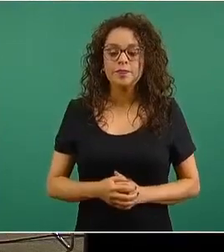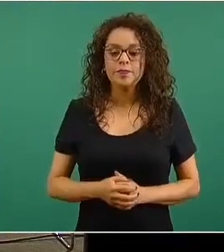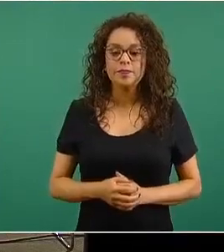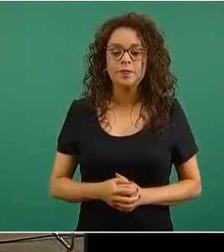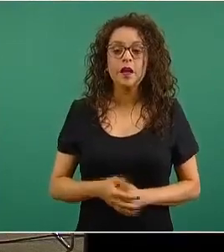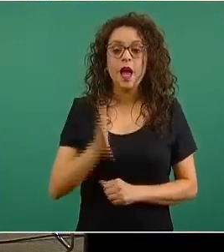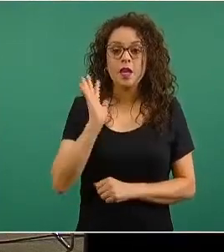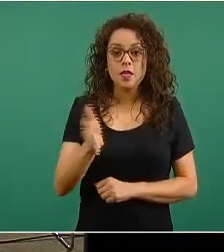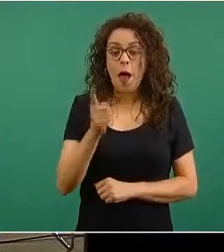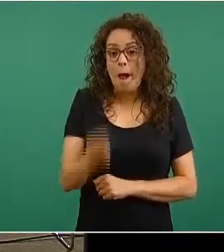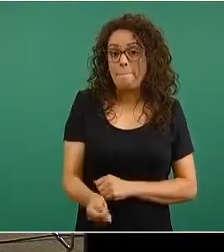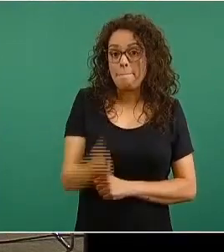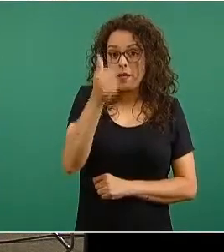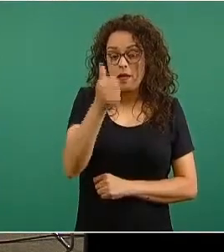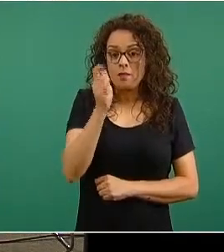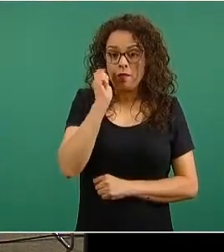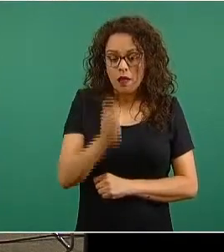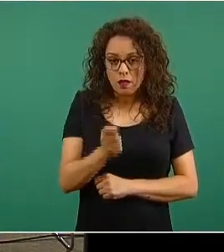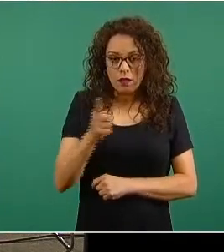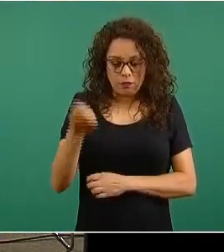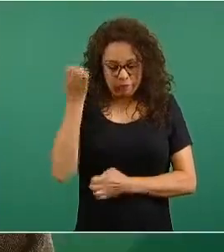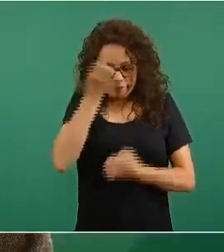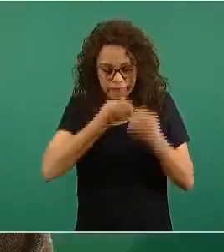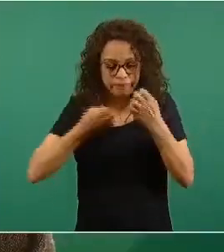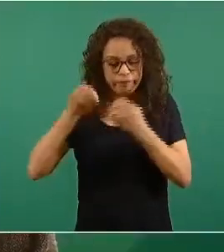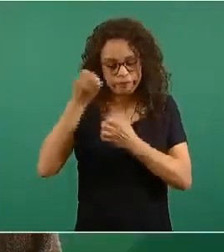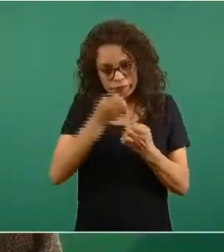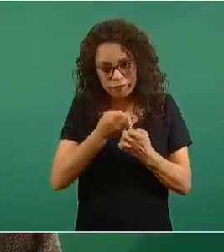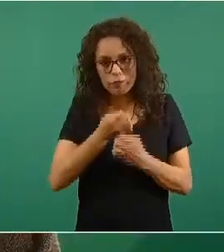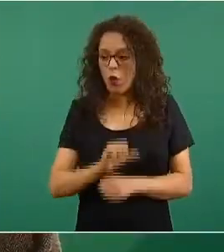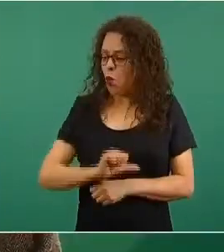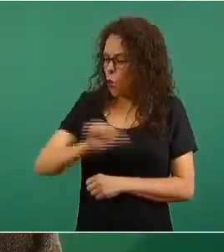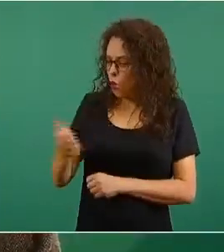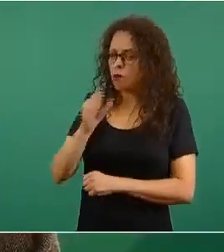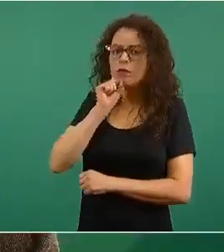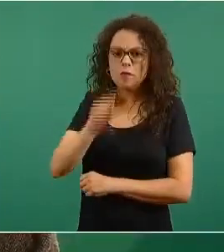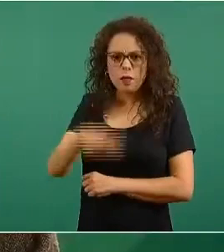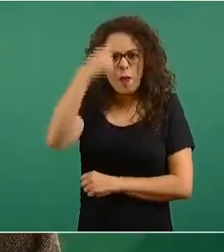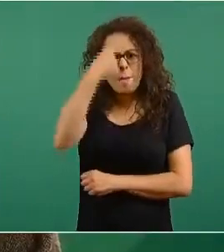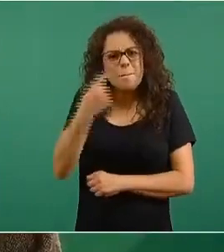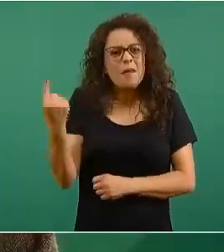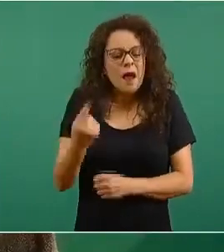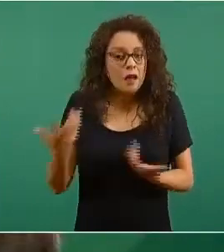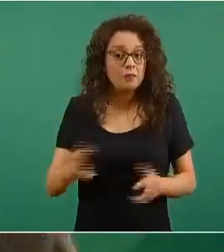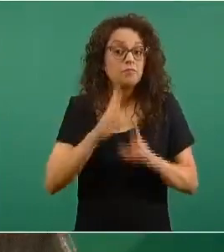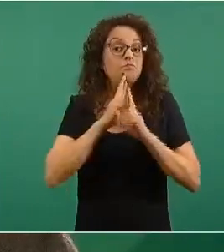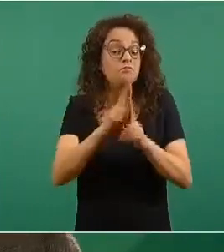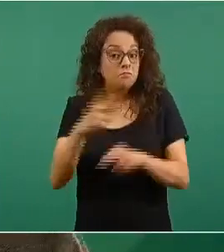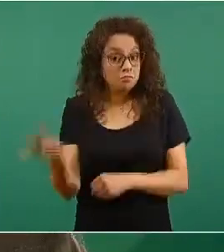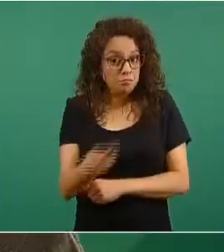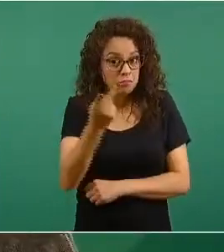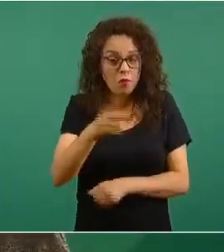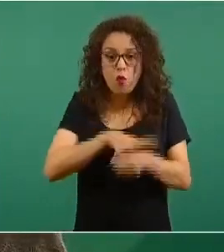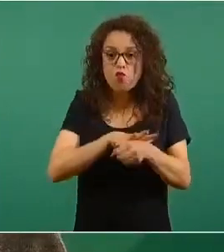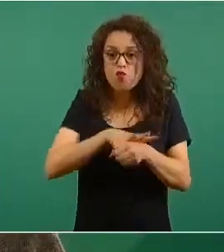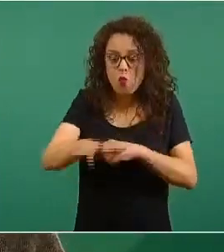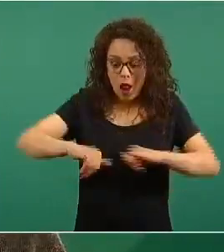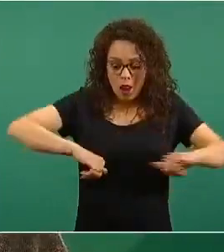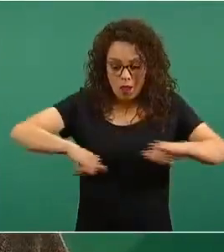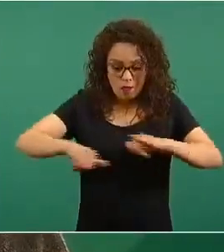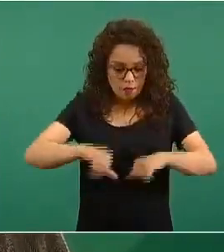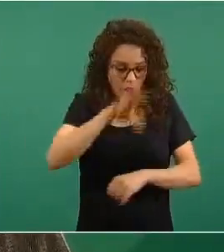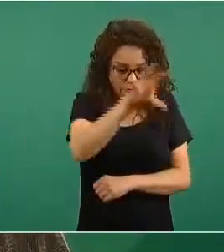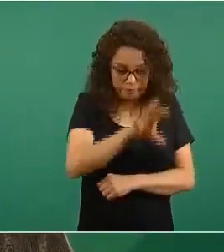primer segmento y están haciendo otros, es precisamente para responder esta pregunta. ¿Cuál es la distribución geográfica